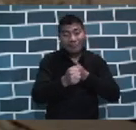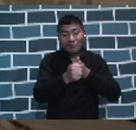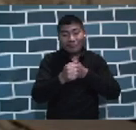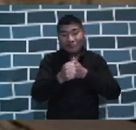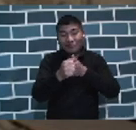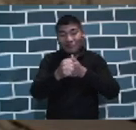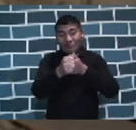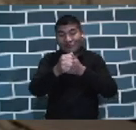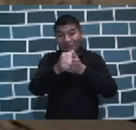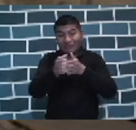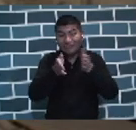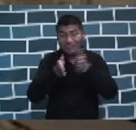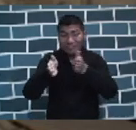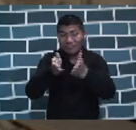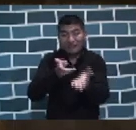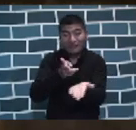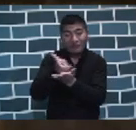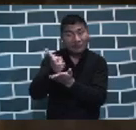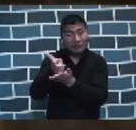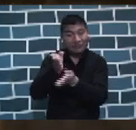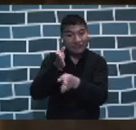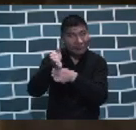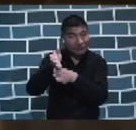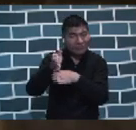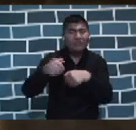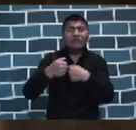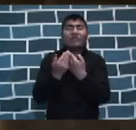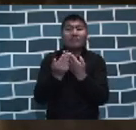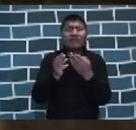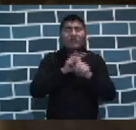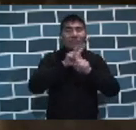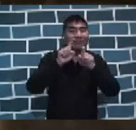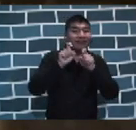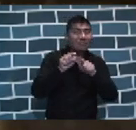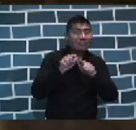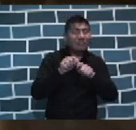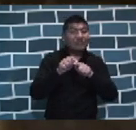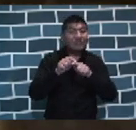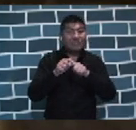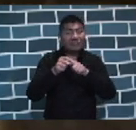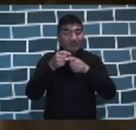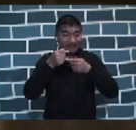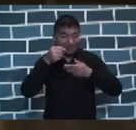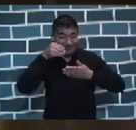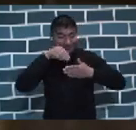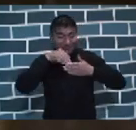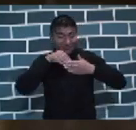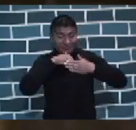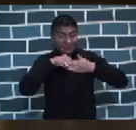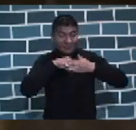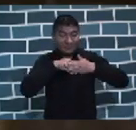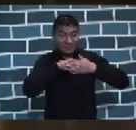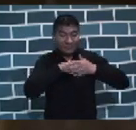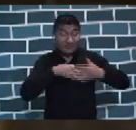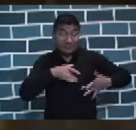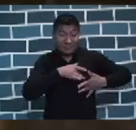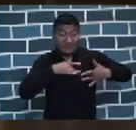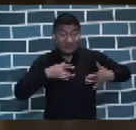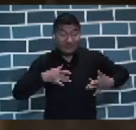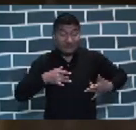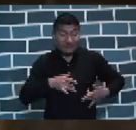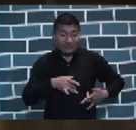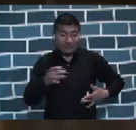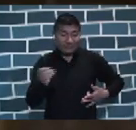creyente a la verdad como haciendo penetrar en la intimidad del corazón del